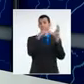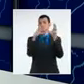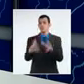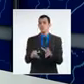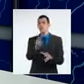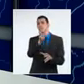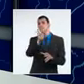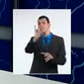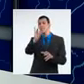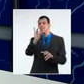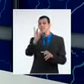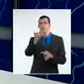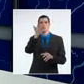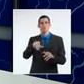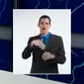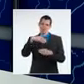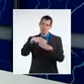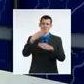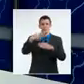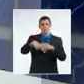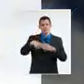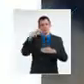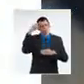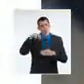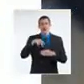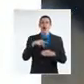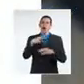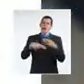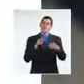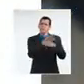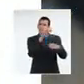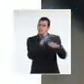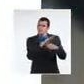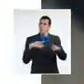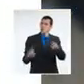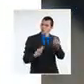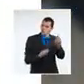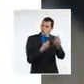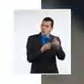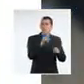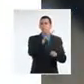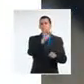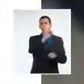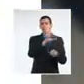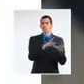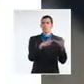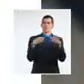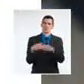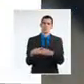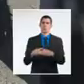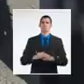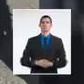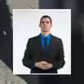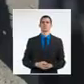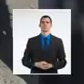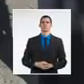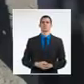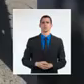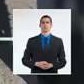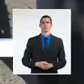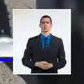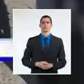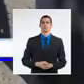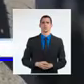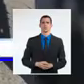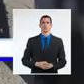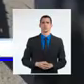el Aeropuerto Internacional José Martí. Con los 29 hombres y 8 mujeres retornados al país, suman 232